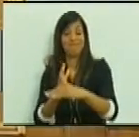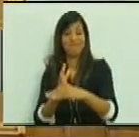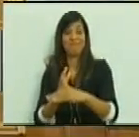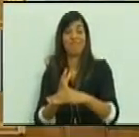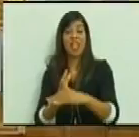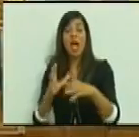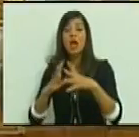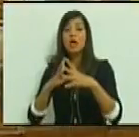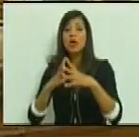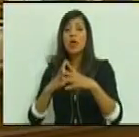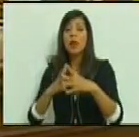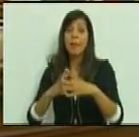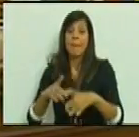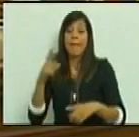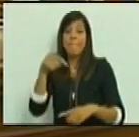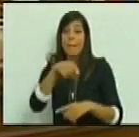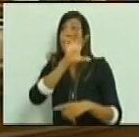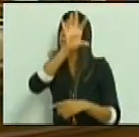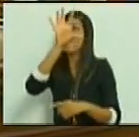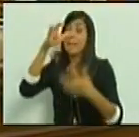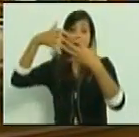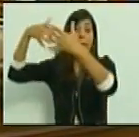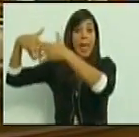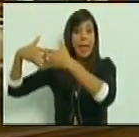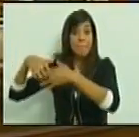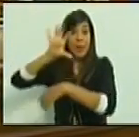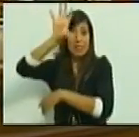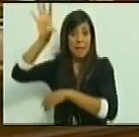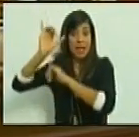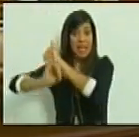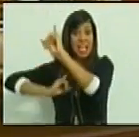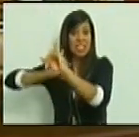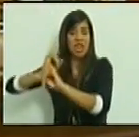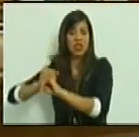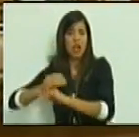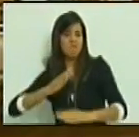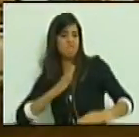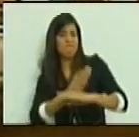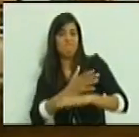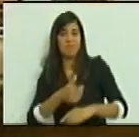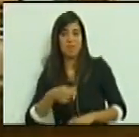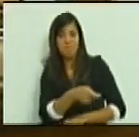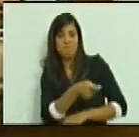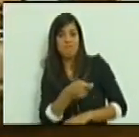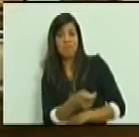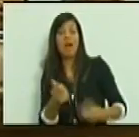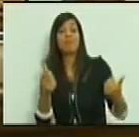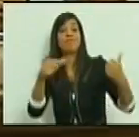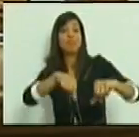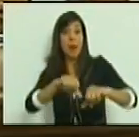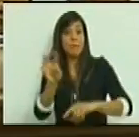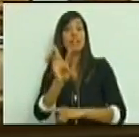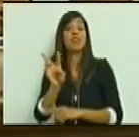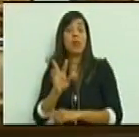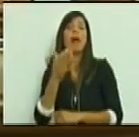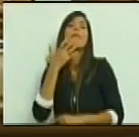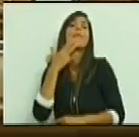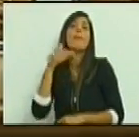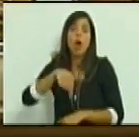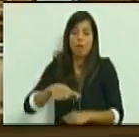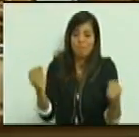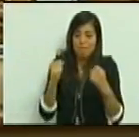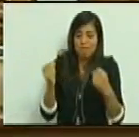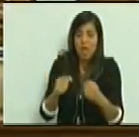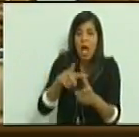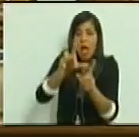Casi todos bloqueándonos, impidiendo que lo que estamos intentando desarrollar en los Andes venezolanos con la soberanía de la